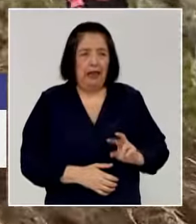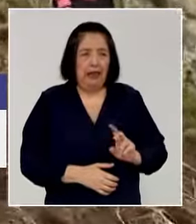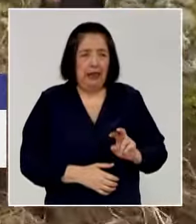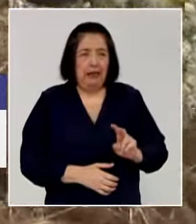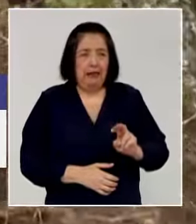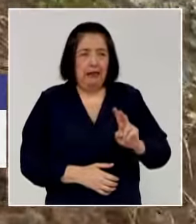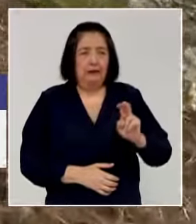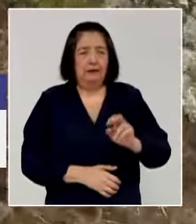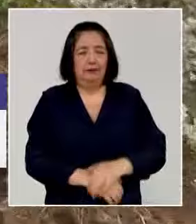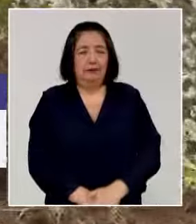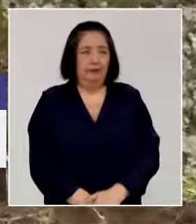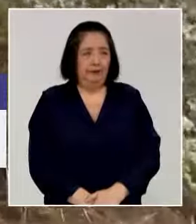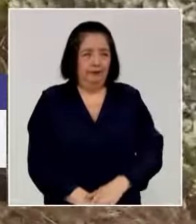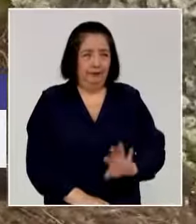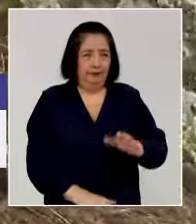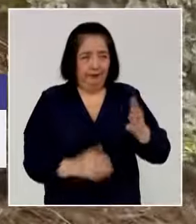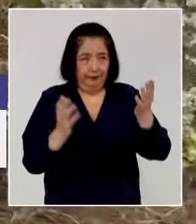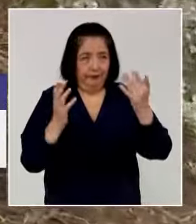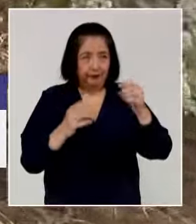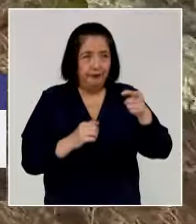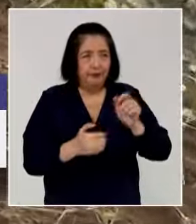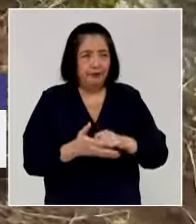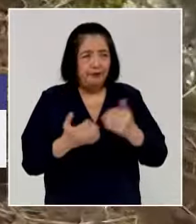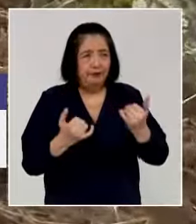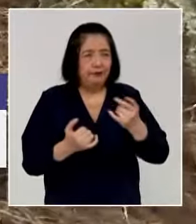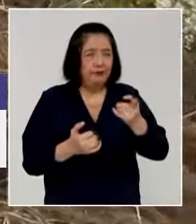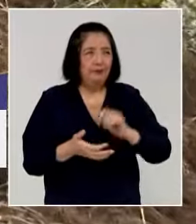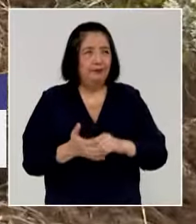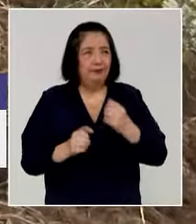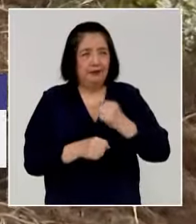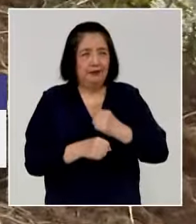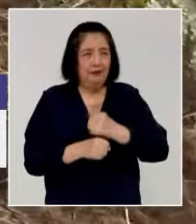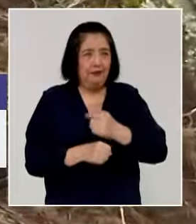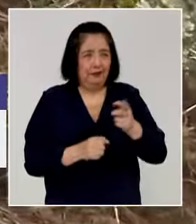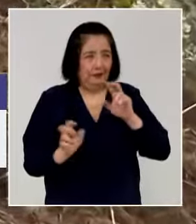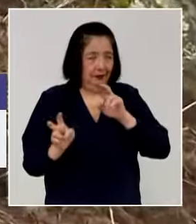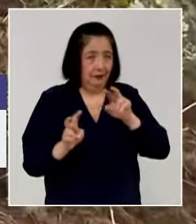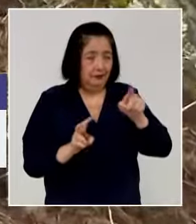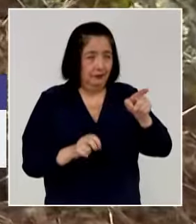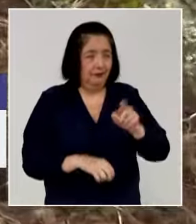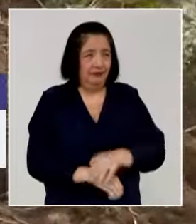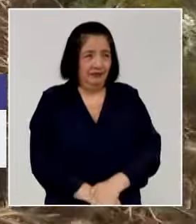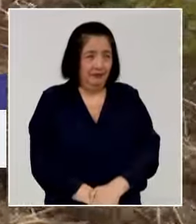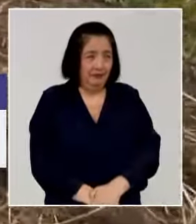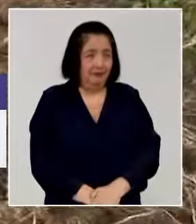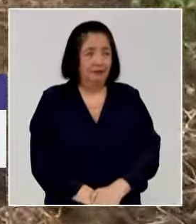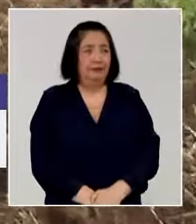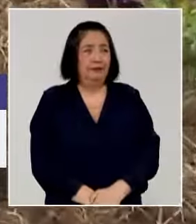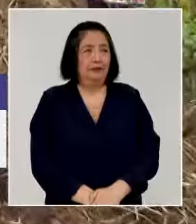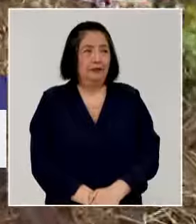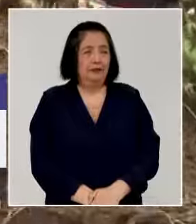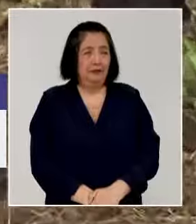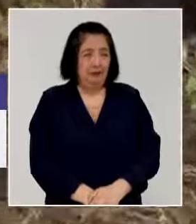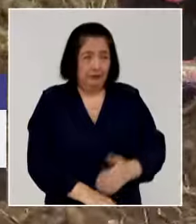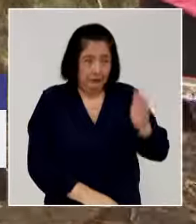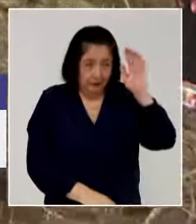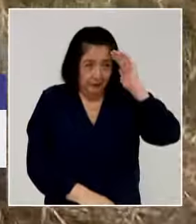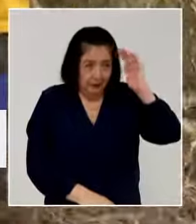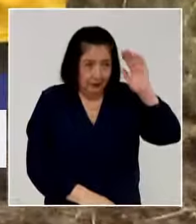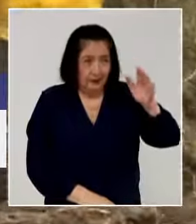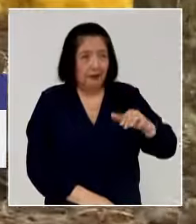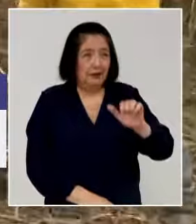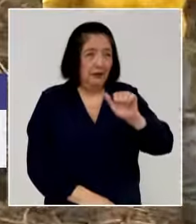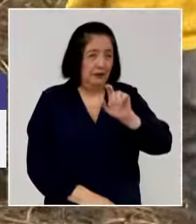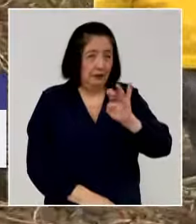nivel del mar. Lo vamos a llamar, a ver, está en este momento en plena faena, como pueden observar. Alberto, Alberto, por